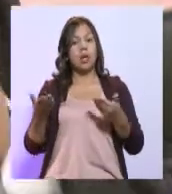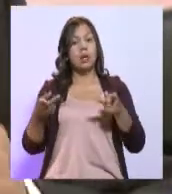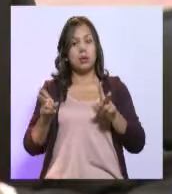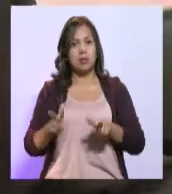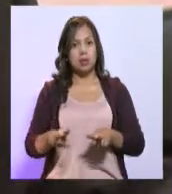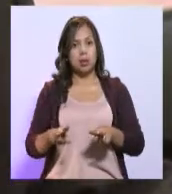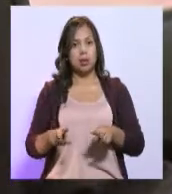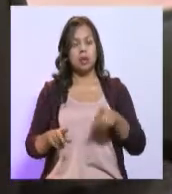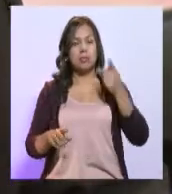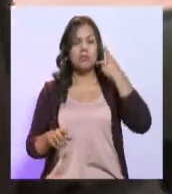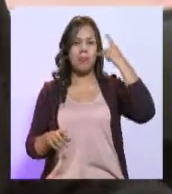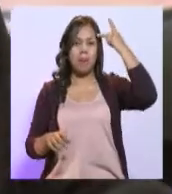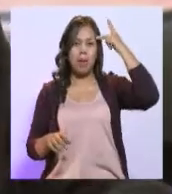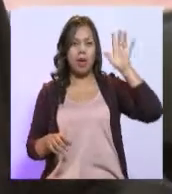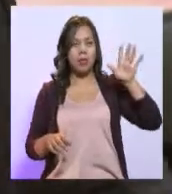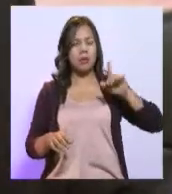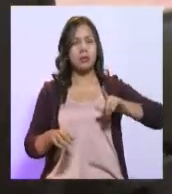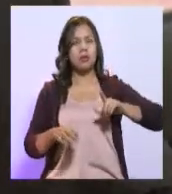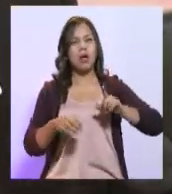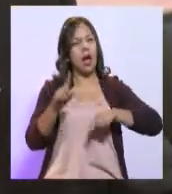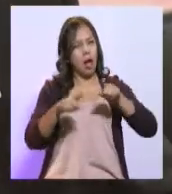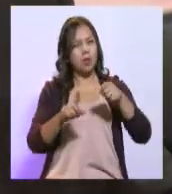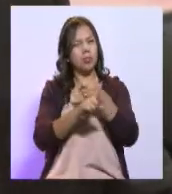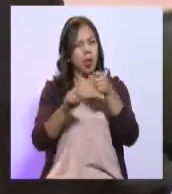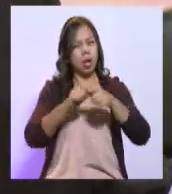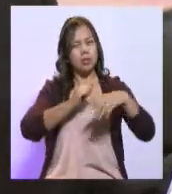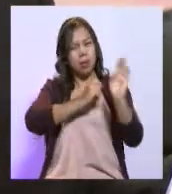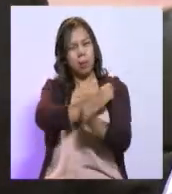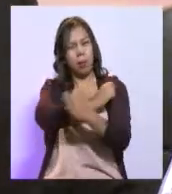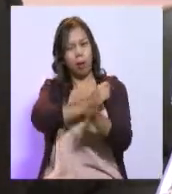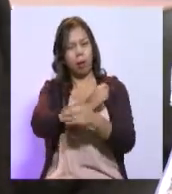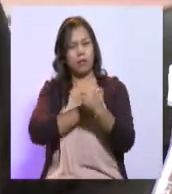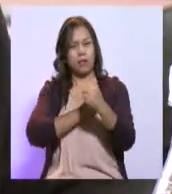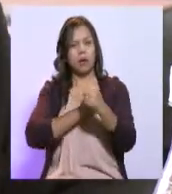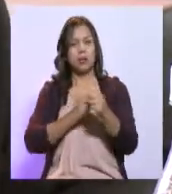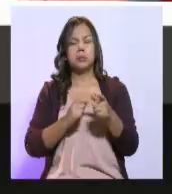disciplinarias patriarcales que siguen existiendo en la sociedad actualmente.